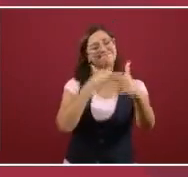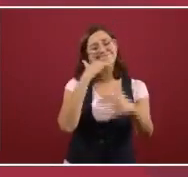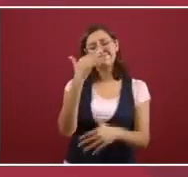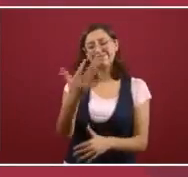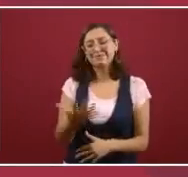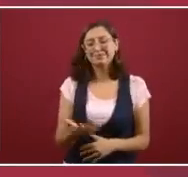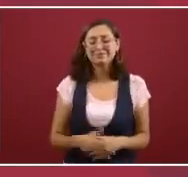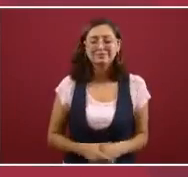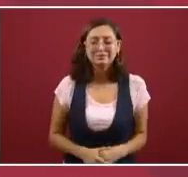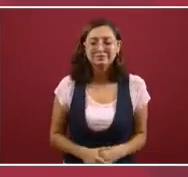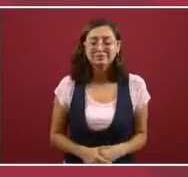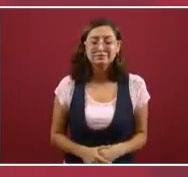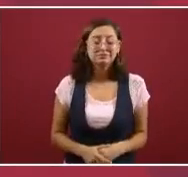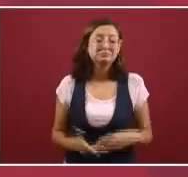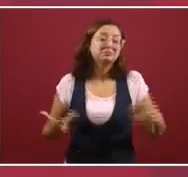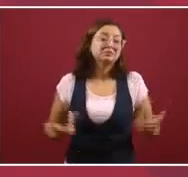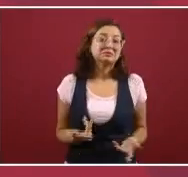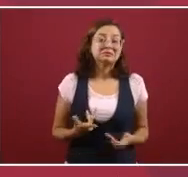no se puede financiar,